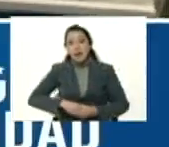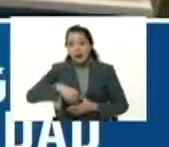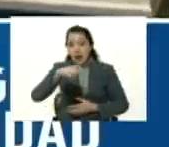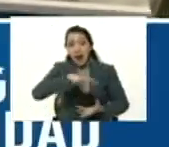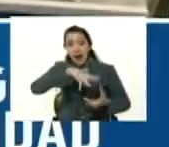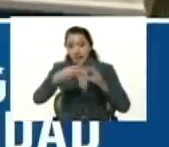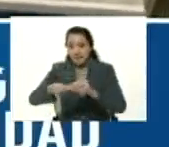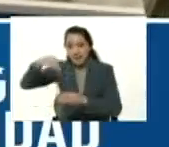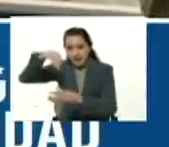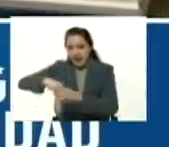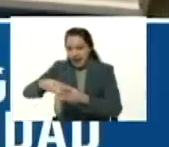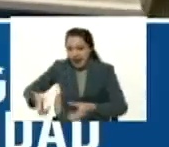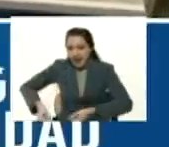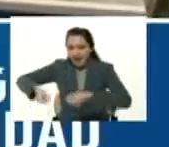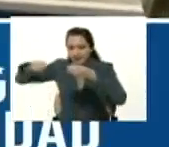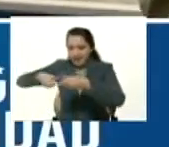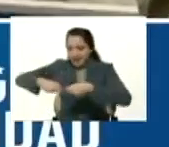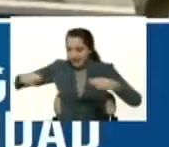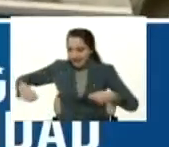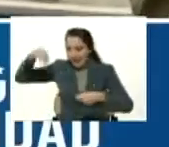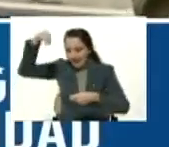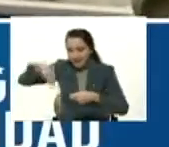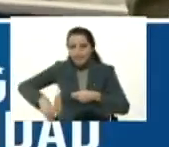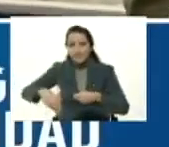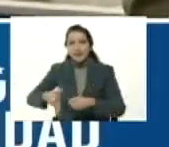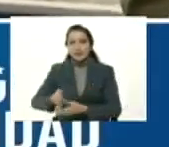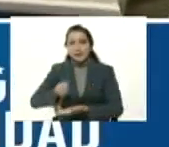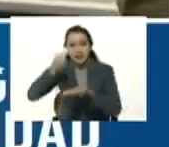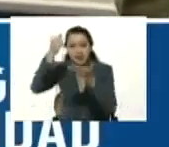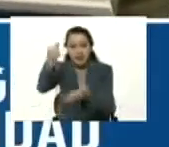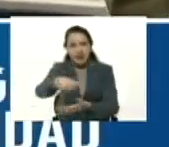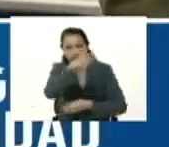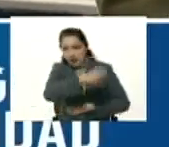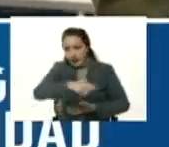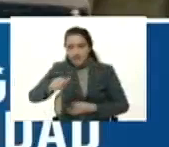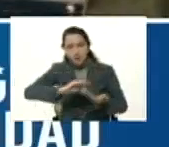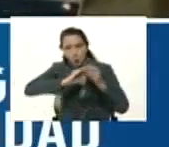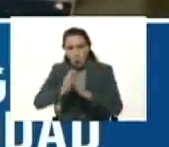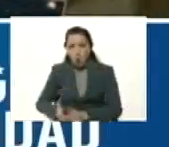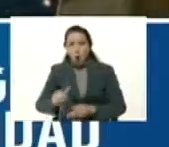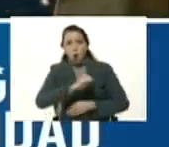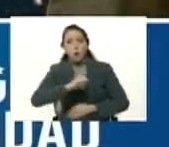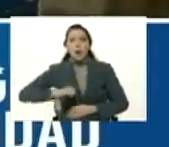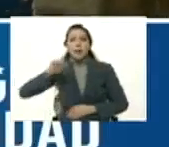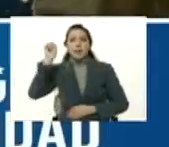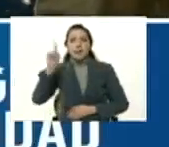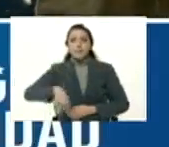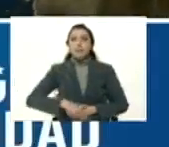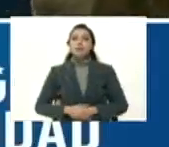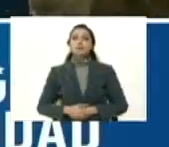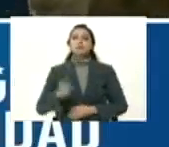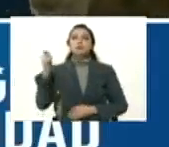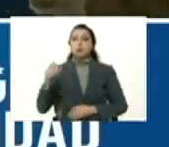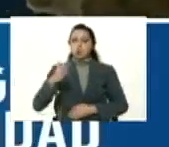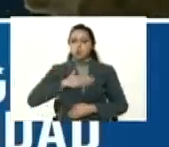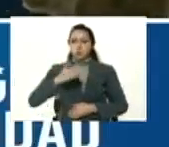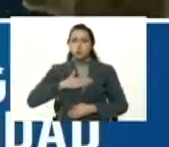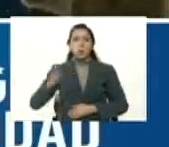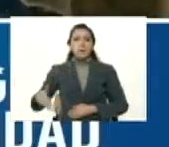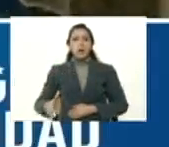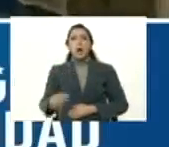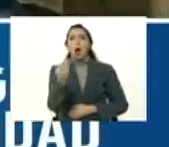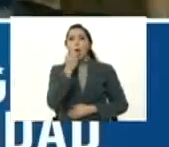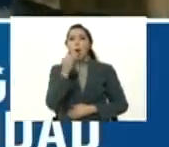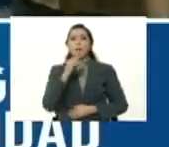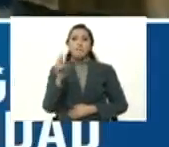Esta empresa nos ayuda también a la distribución en la comunidad de los sectores privados. ¿Cuál es la consigna? Yo como pescado, presidente, y